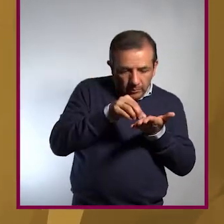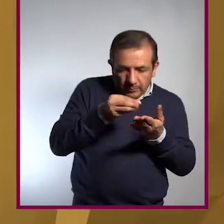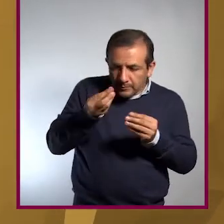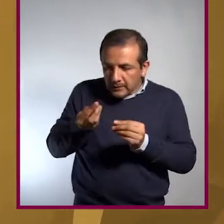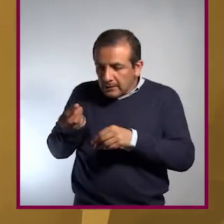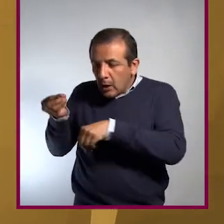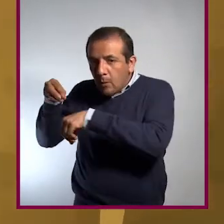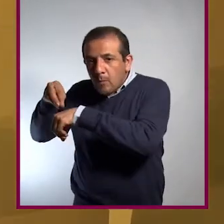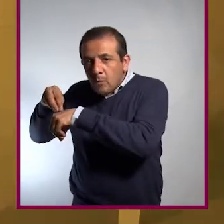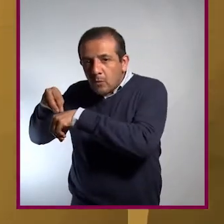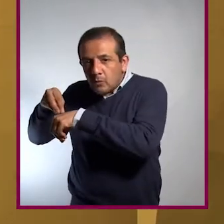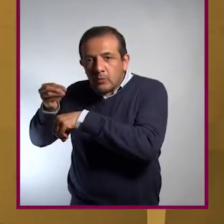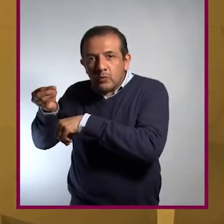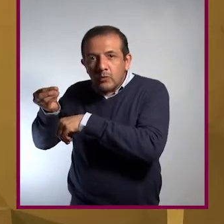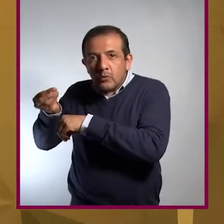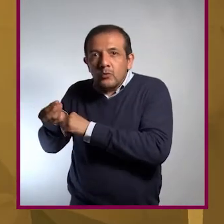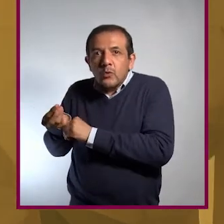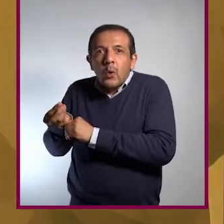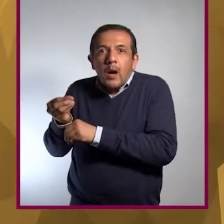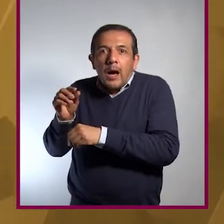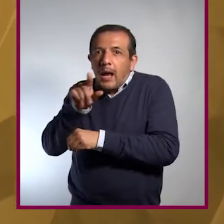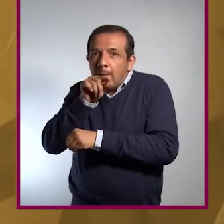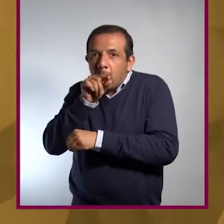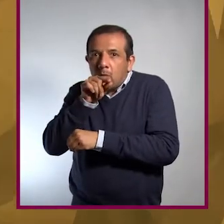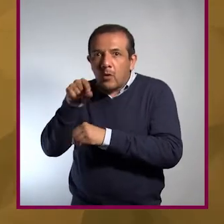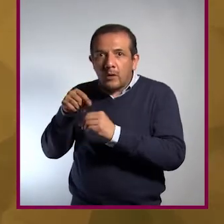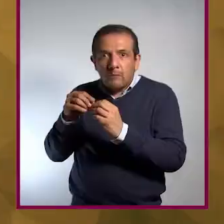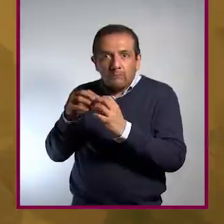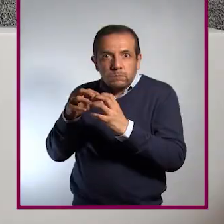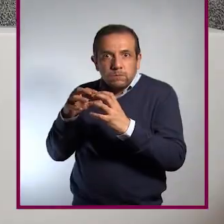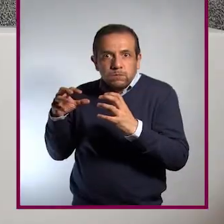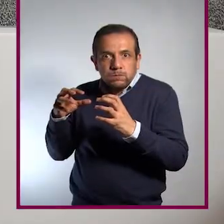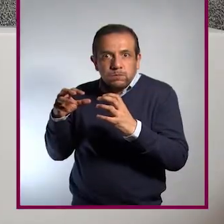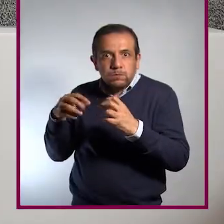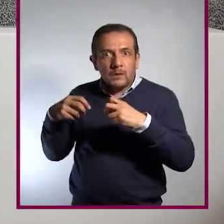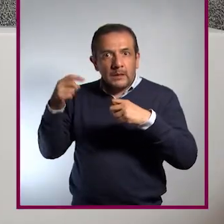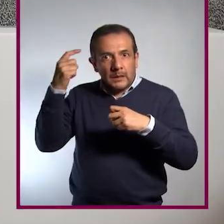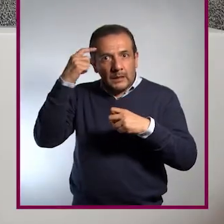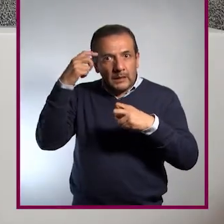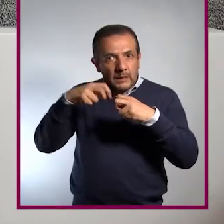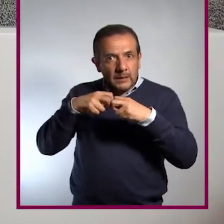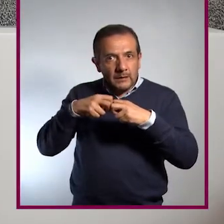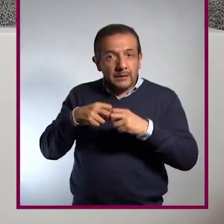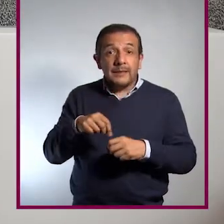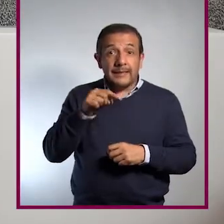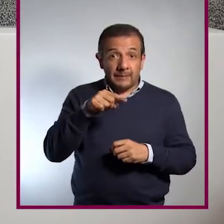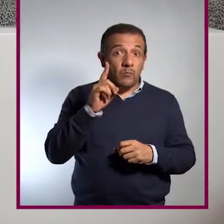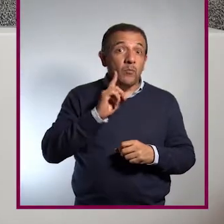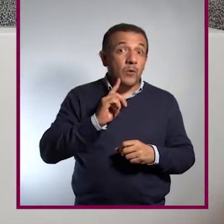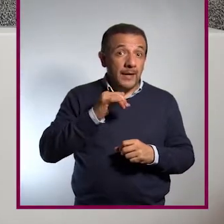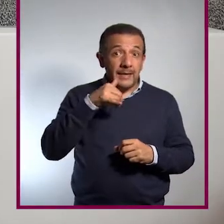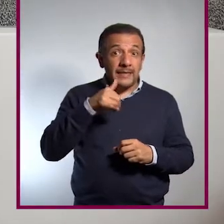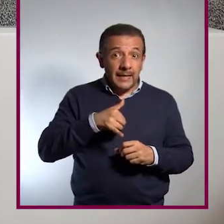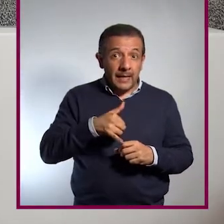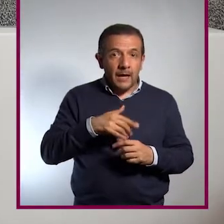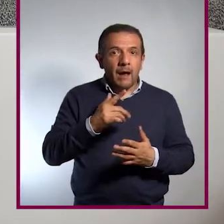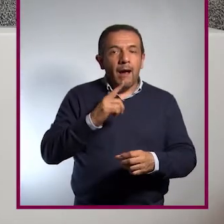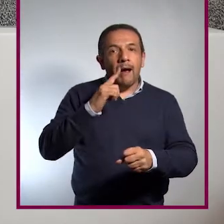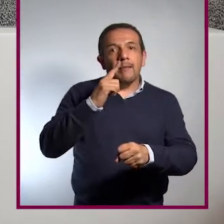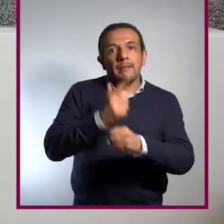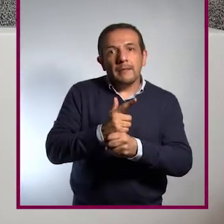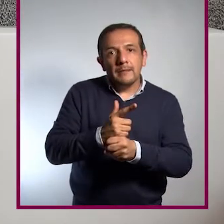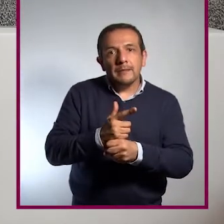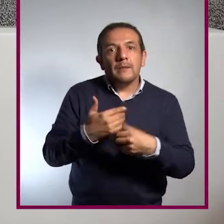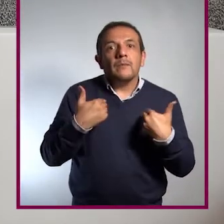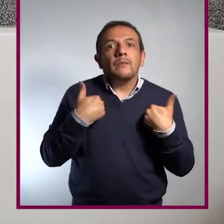de pollo, creció potente en el sistema nervioso. Gracias al trabajo de Levi Montalcini, la